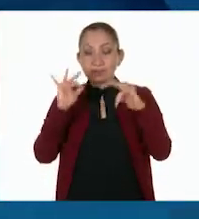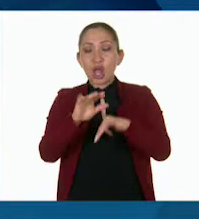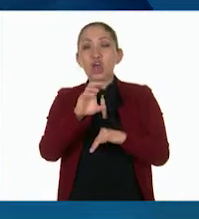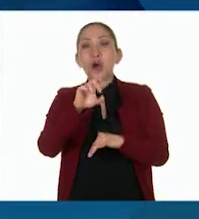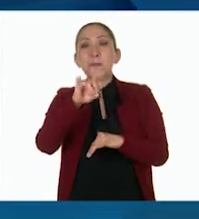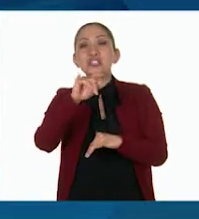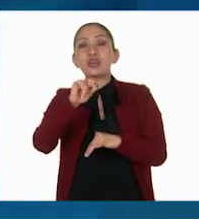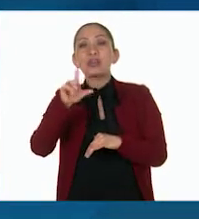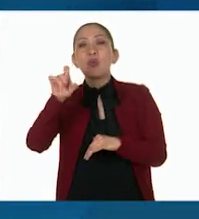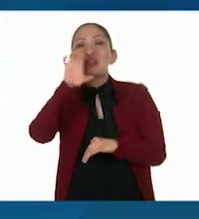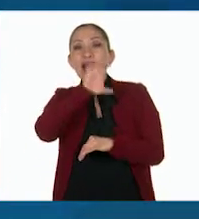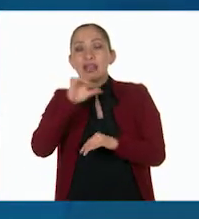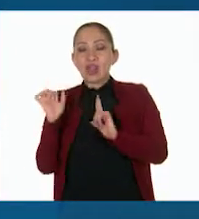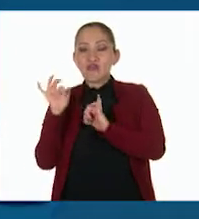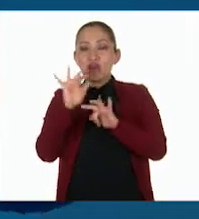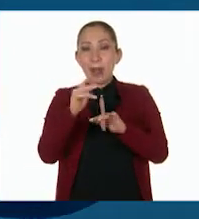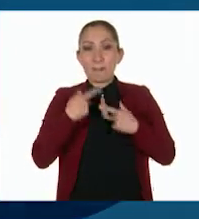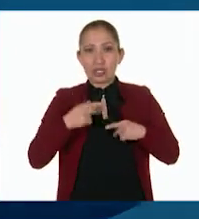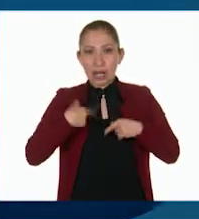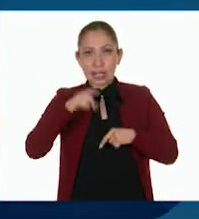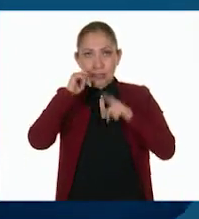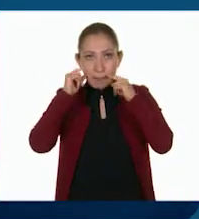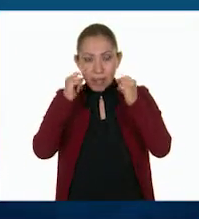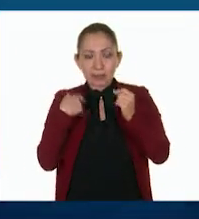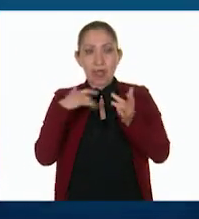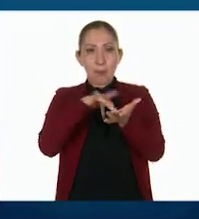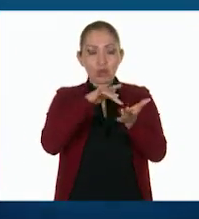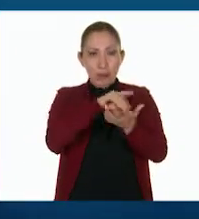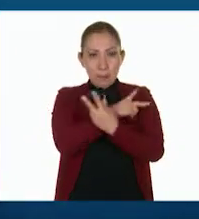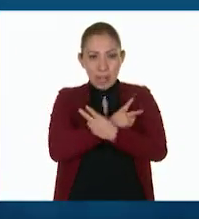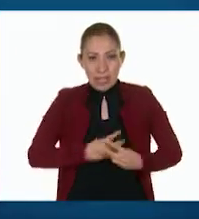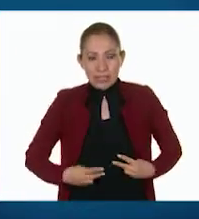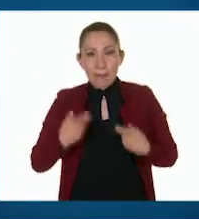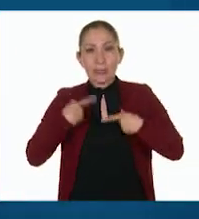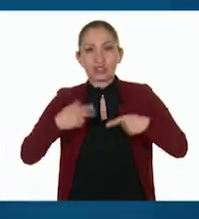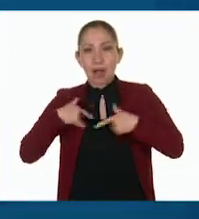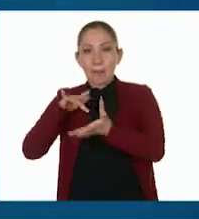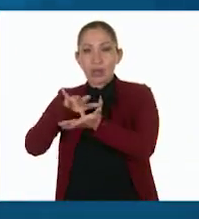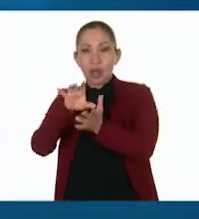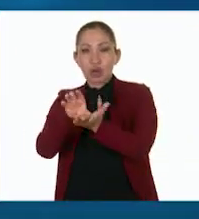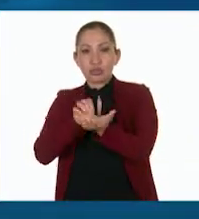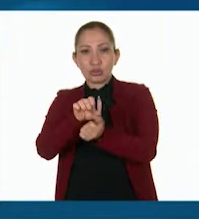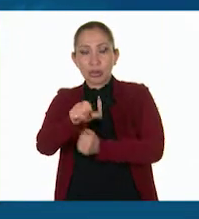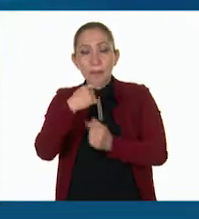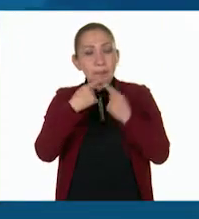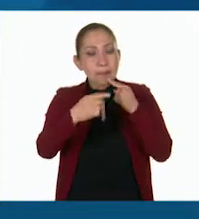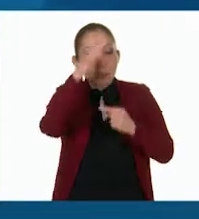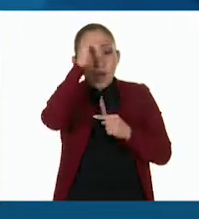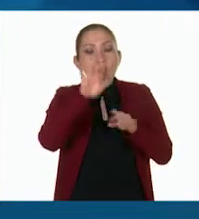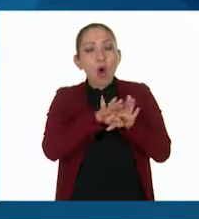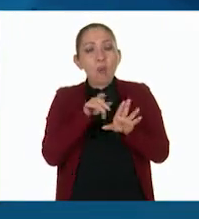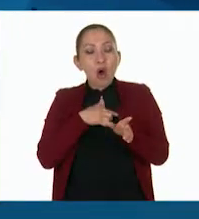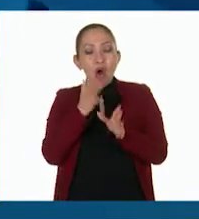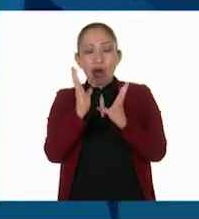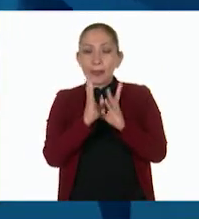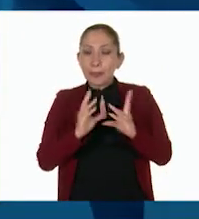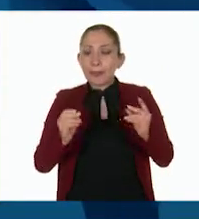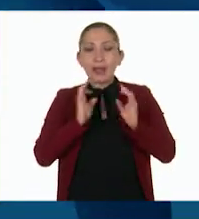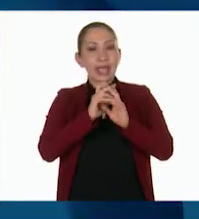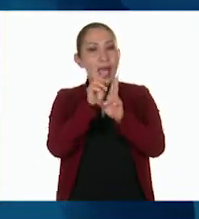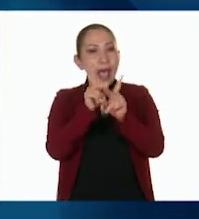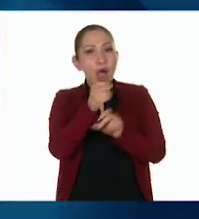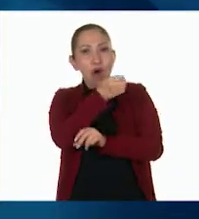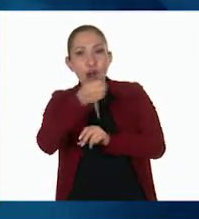Aguascalientes, a la cual asistieron zapatistas, villistas y constitucionalistas, para acordar cómo alcanzar la estabilidad